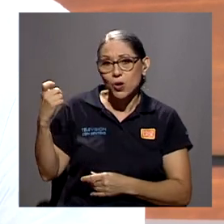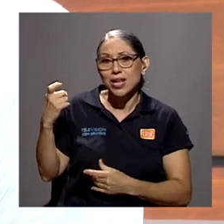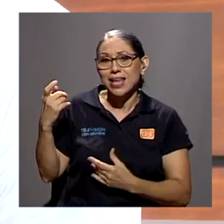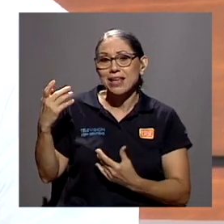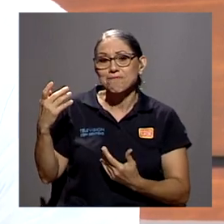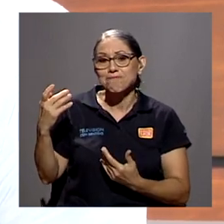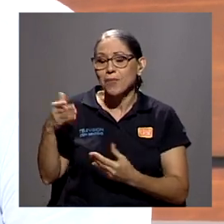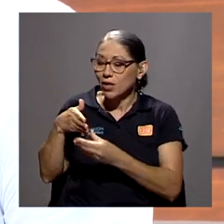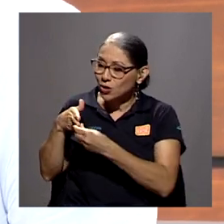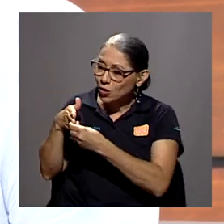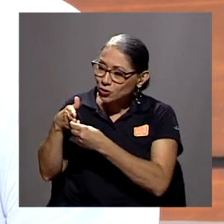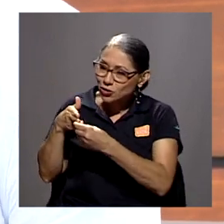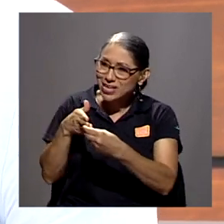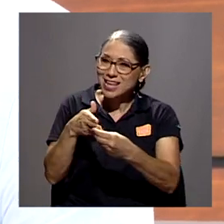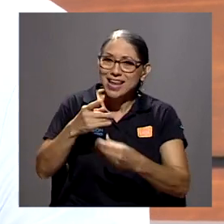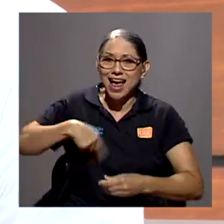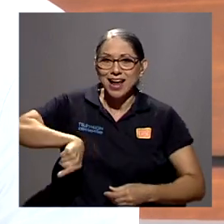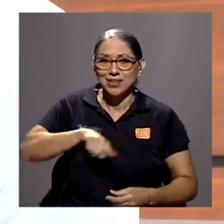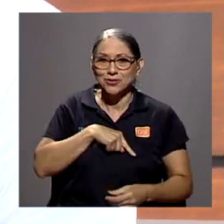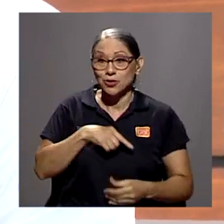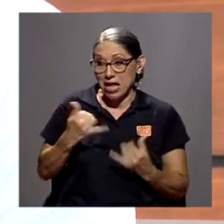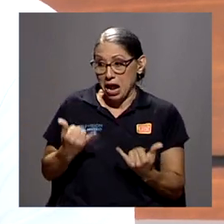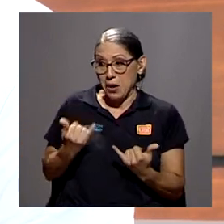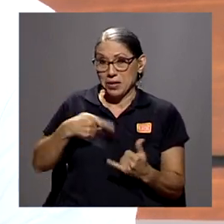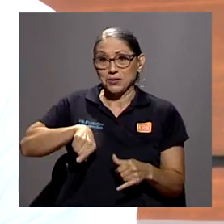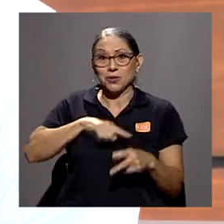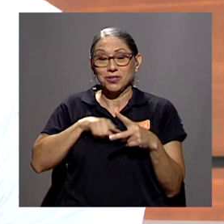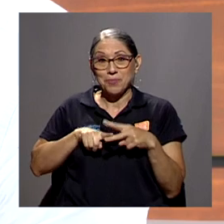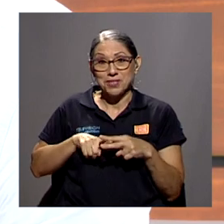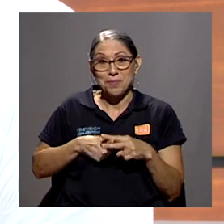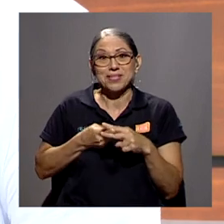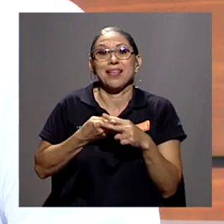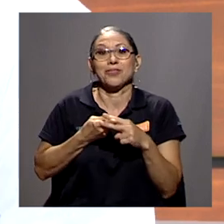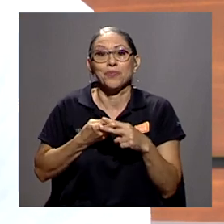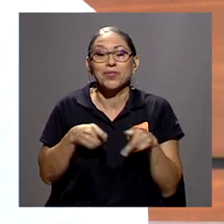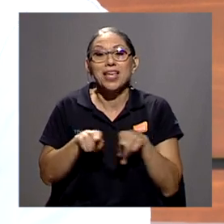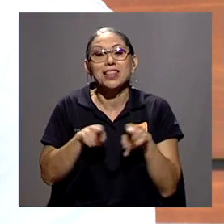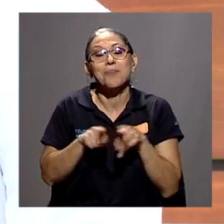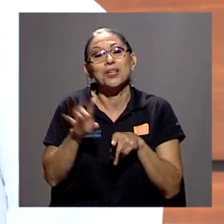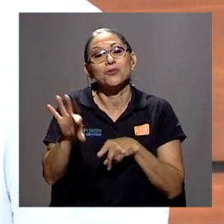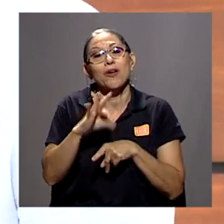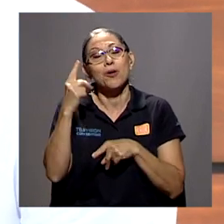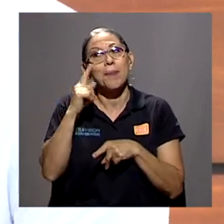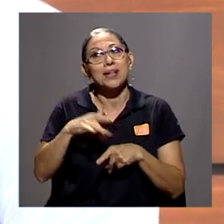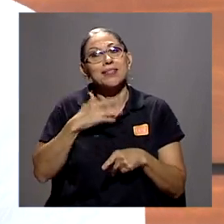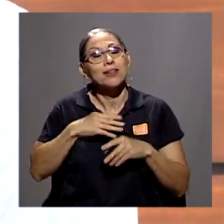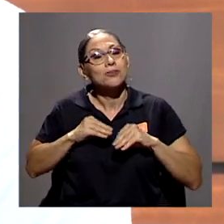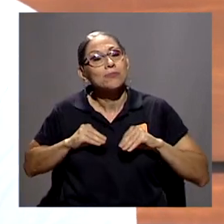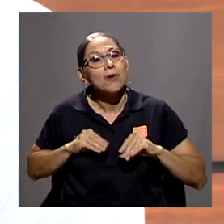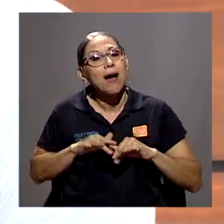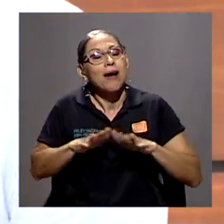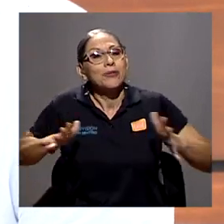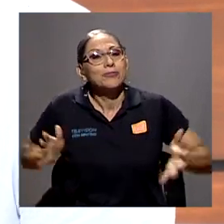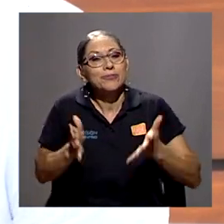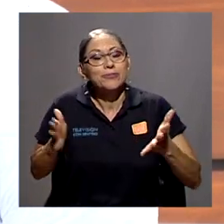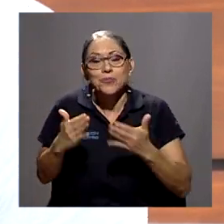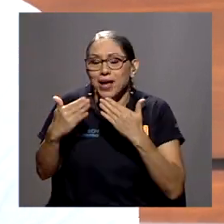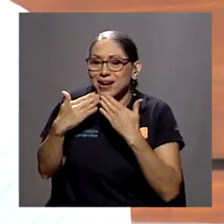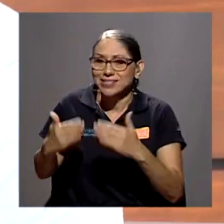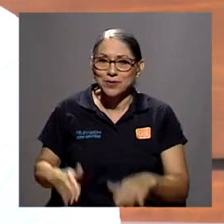guía y en esto que nosotros estamos empezando en este gremio y nos sirve como fuente de inspiración entonces realmente es bueno